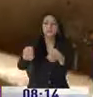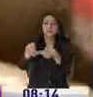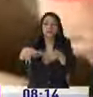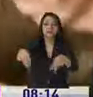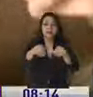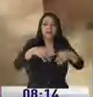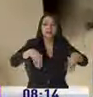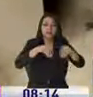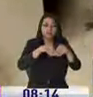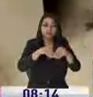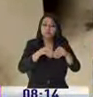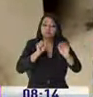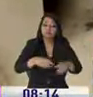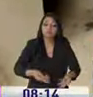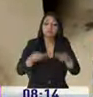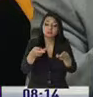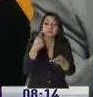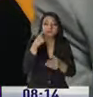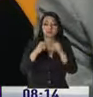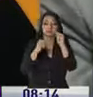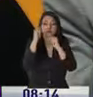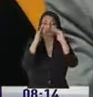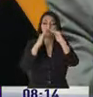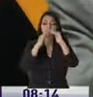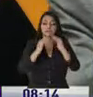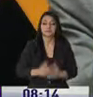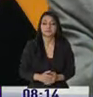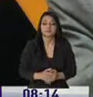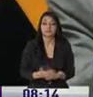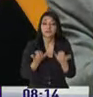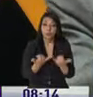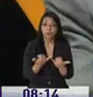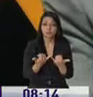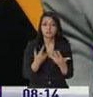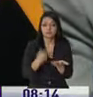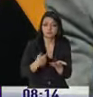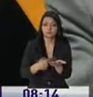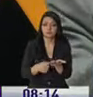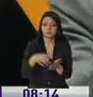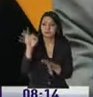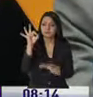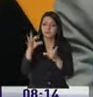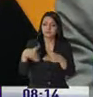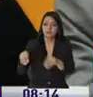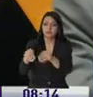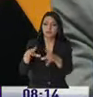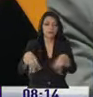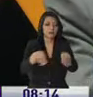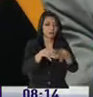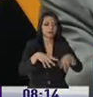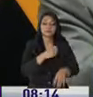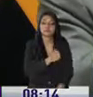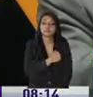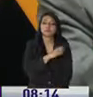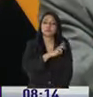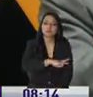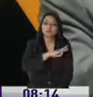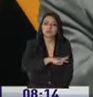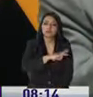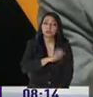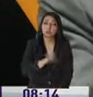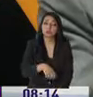construcción de estos inmuebles. En los próximos días identificaremos otros terrenos de propiedad municipal en los cuales